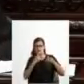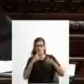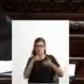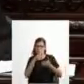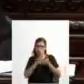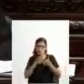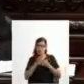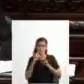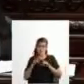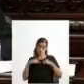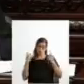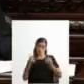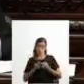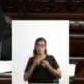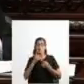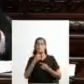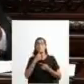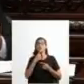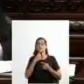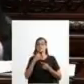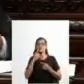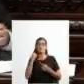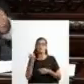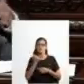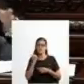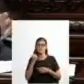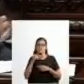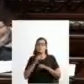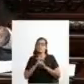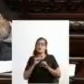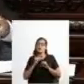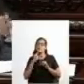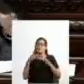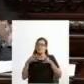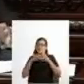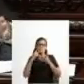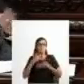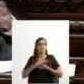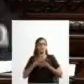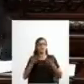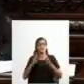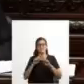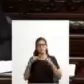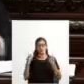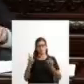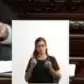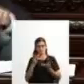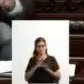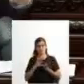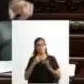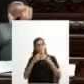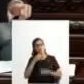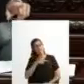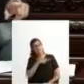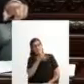si hablamos de nosotros estamos frente a un grado de politización de alto voltaje capaz de movilizar y exhibir la legitimidad del todos si en cambio